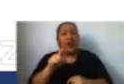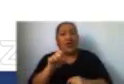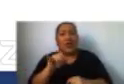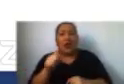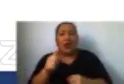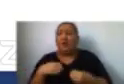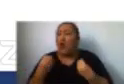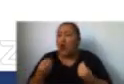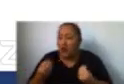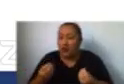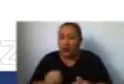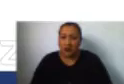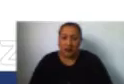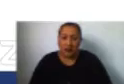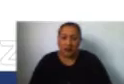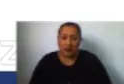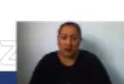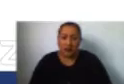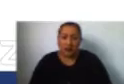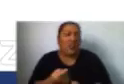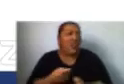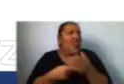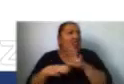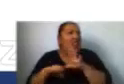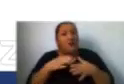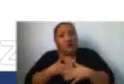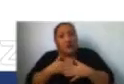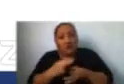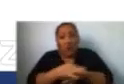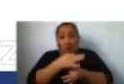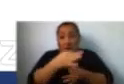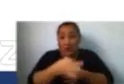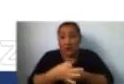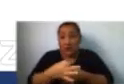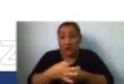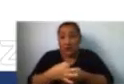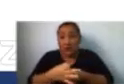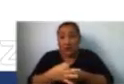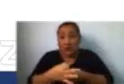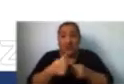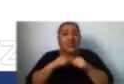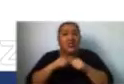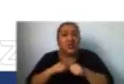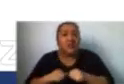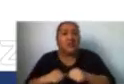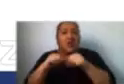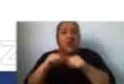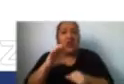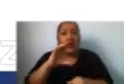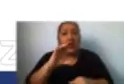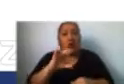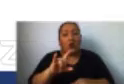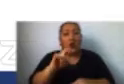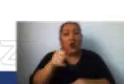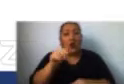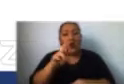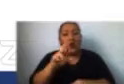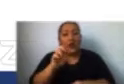¿Qué ha generado que nuestra región siga en cuarentena?